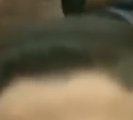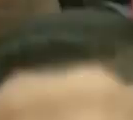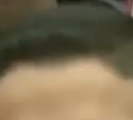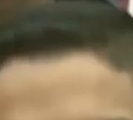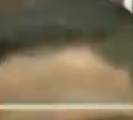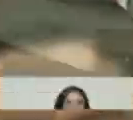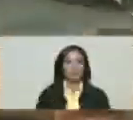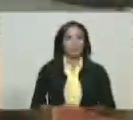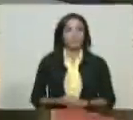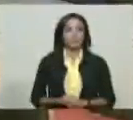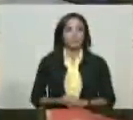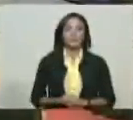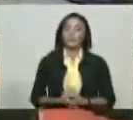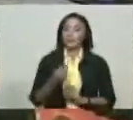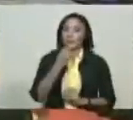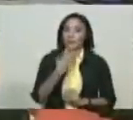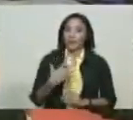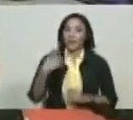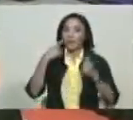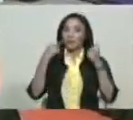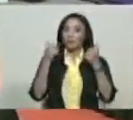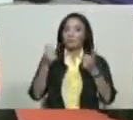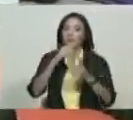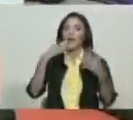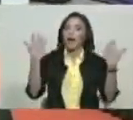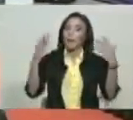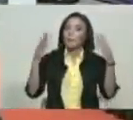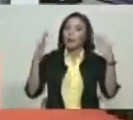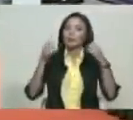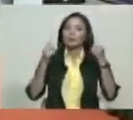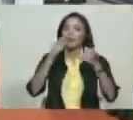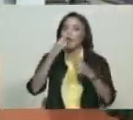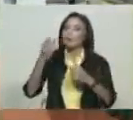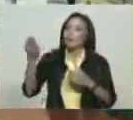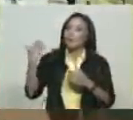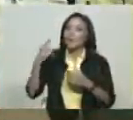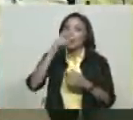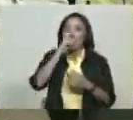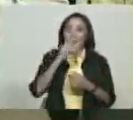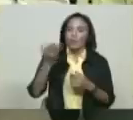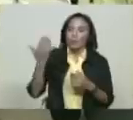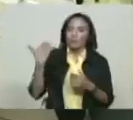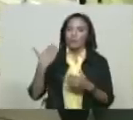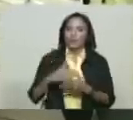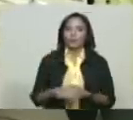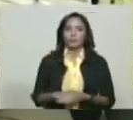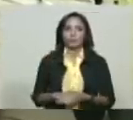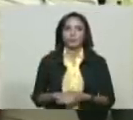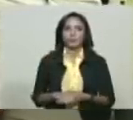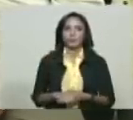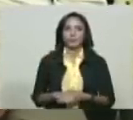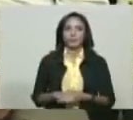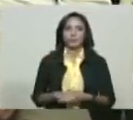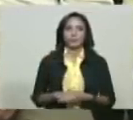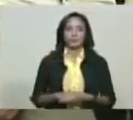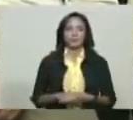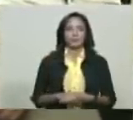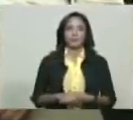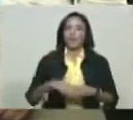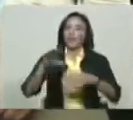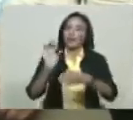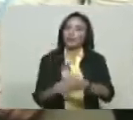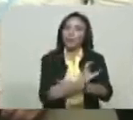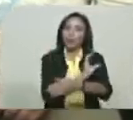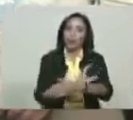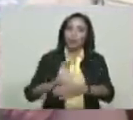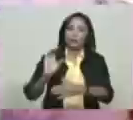¡Qué recuerdos tan bellos! Y eso fue ayer, antes de ayer. Esa canción pegó,